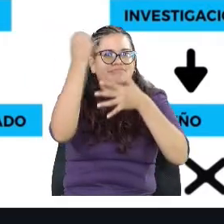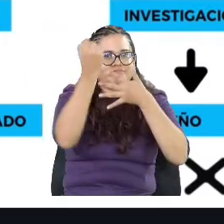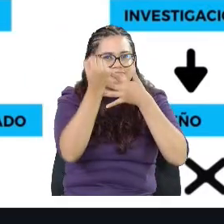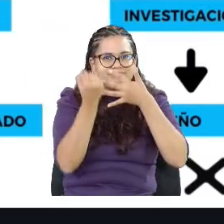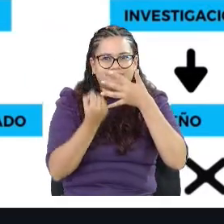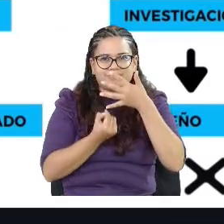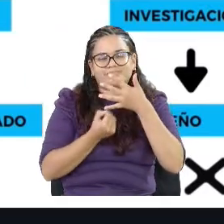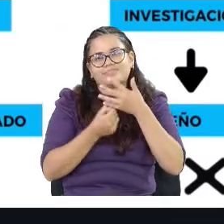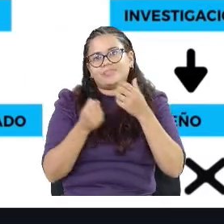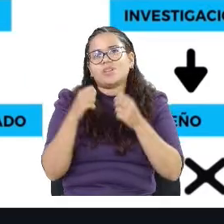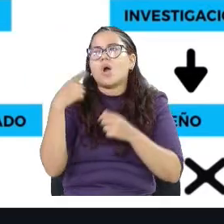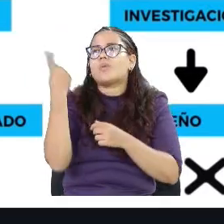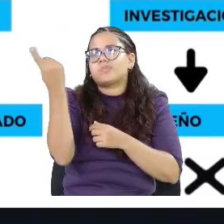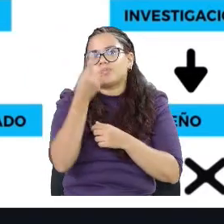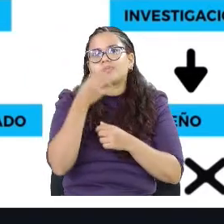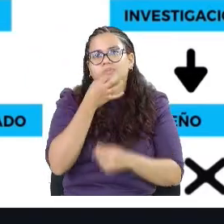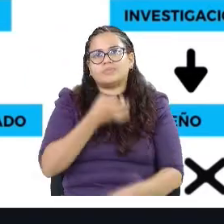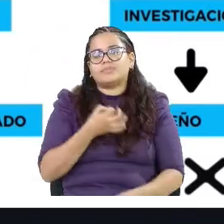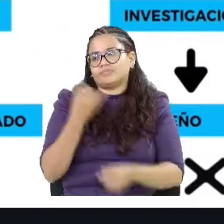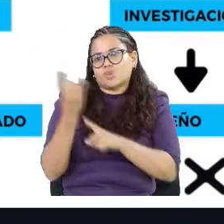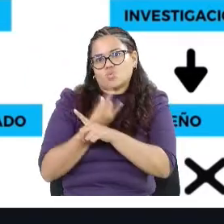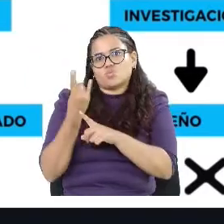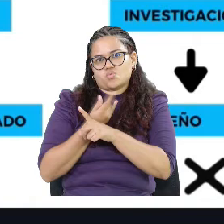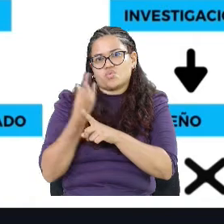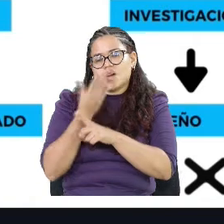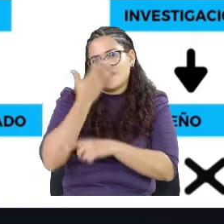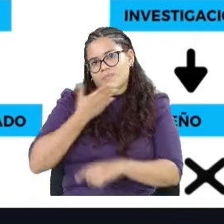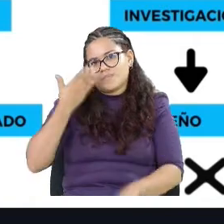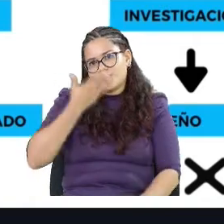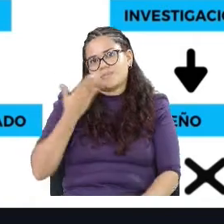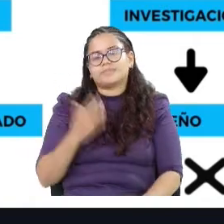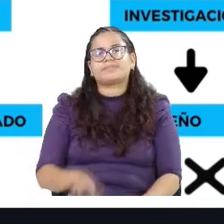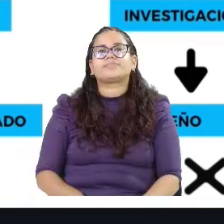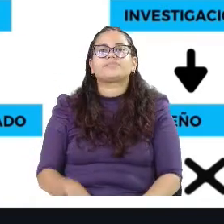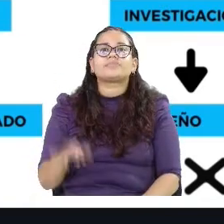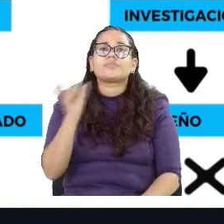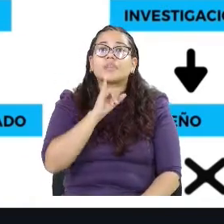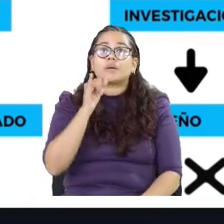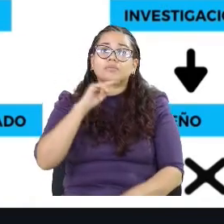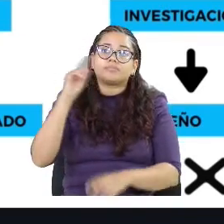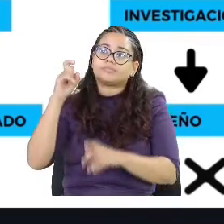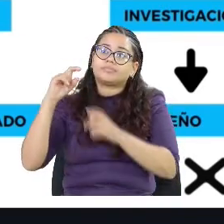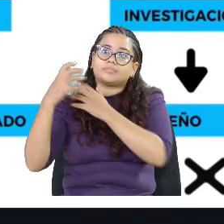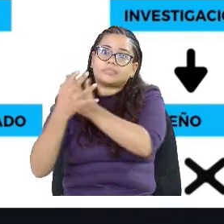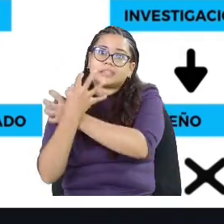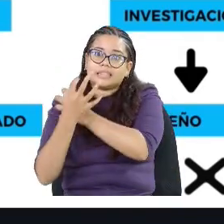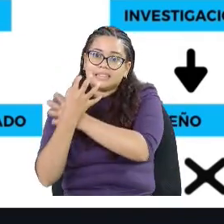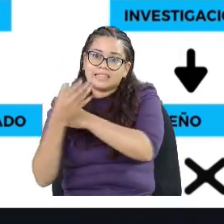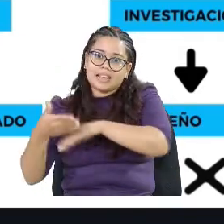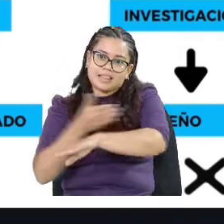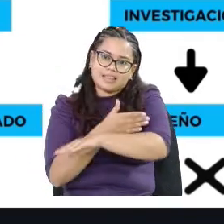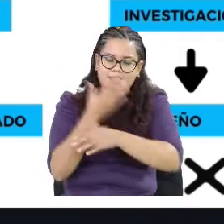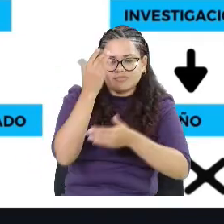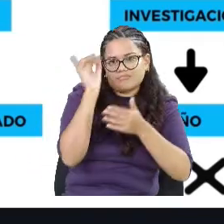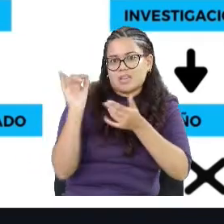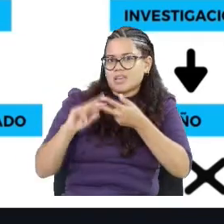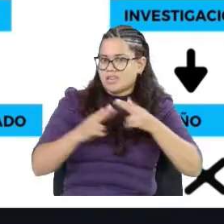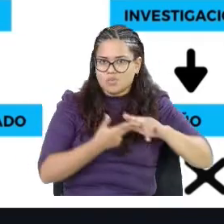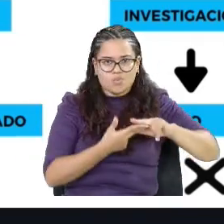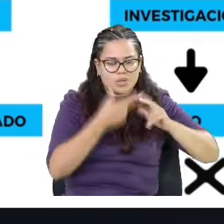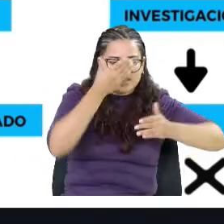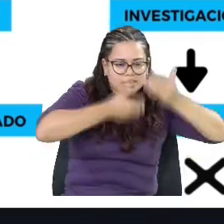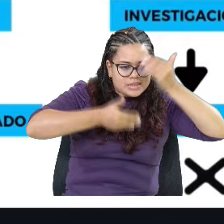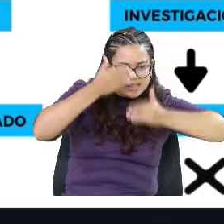en el mundo real. En el prototipado, tal como en el método científico hacemos el análisis, vemos